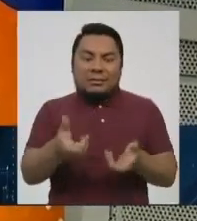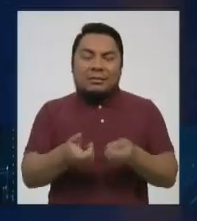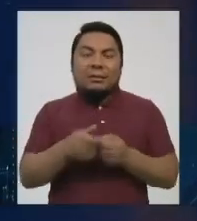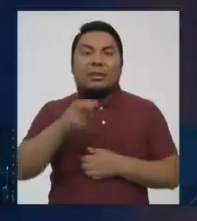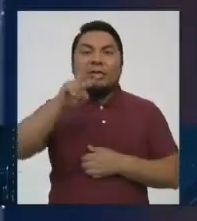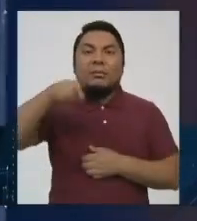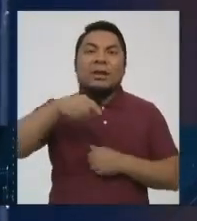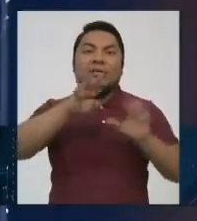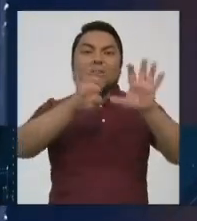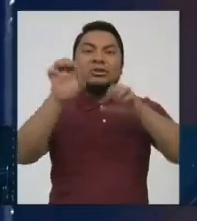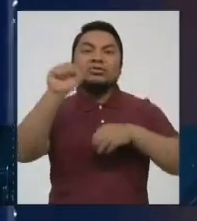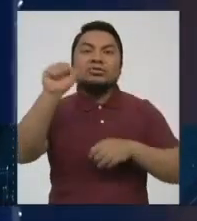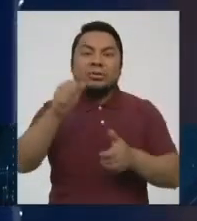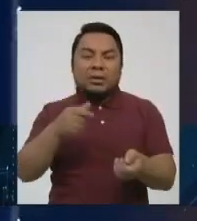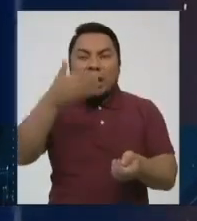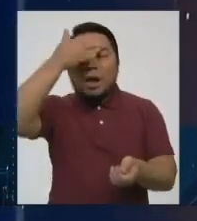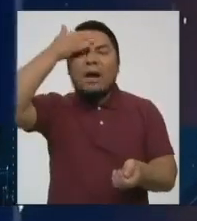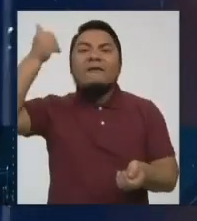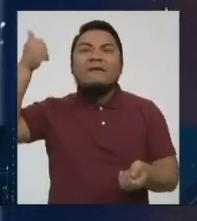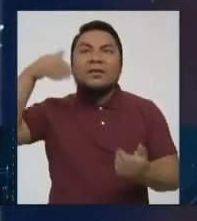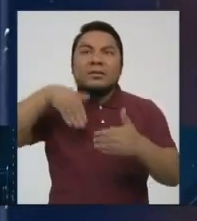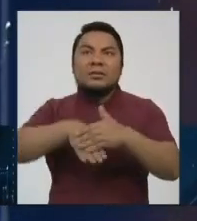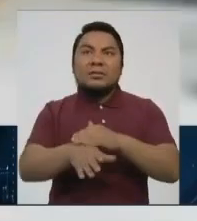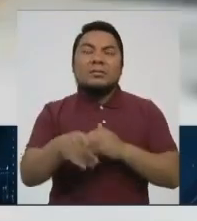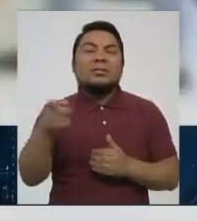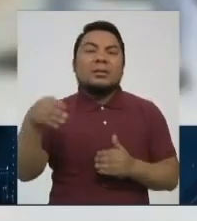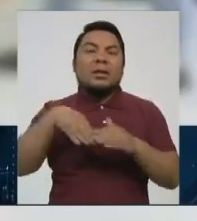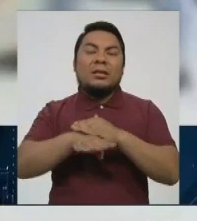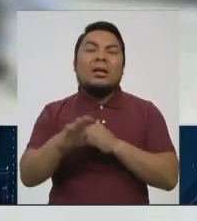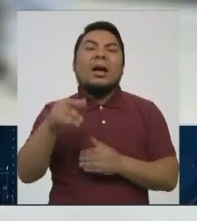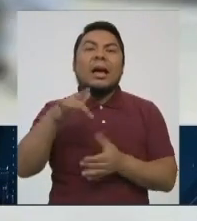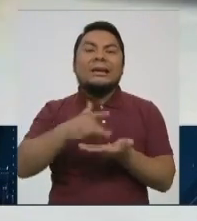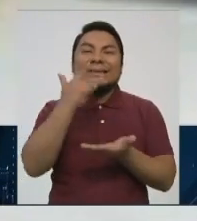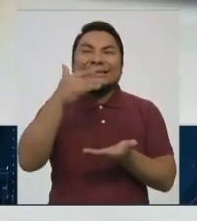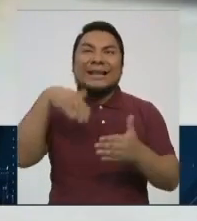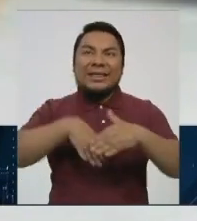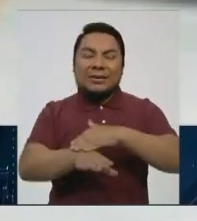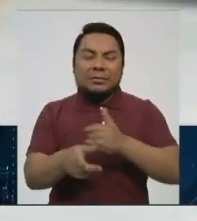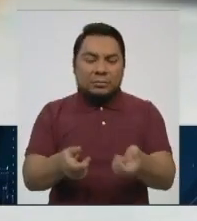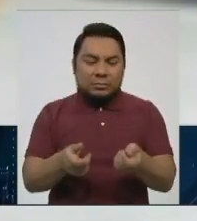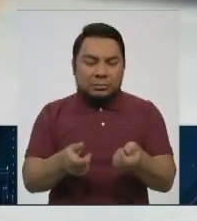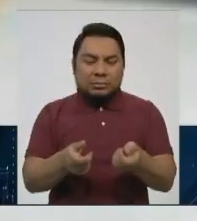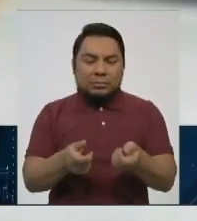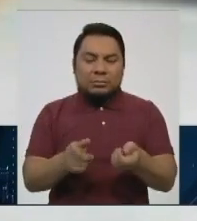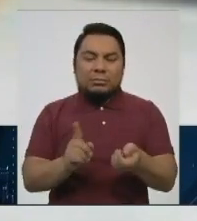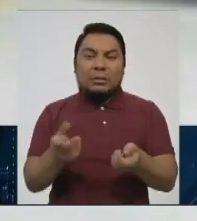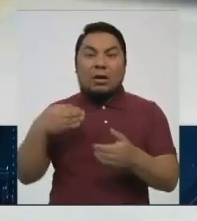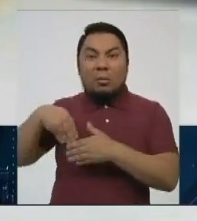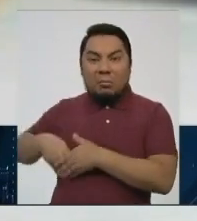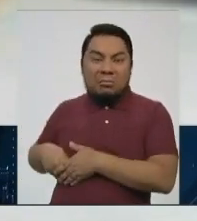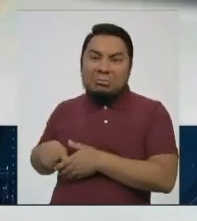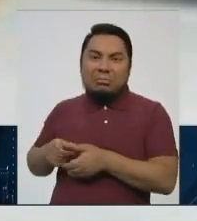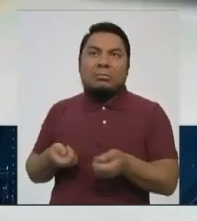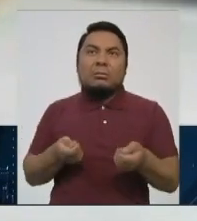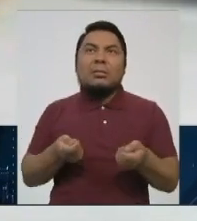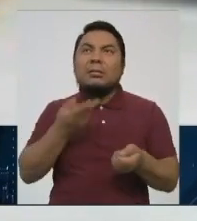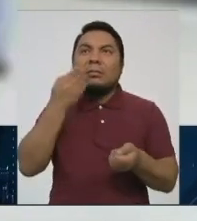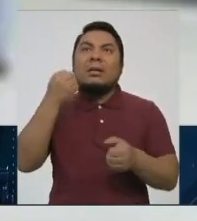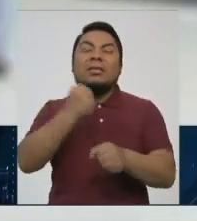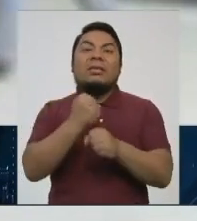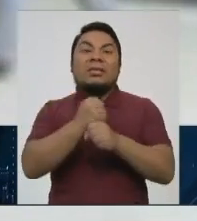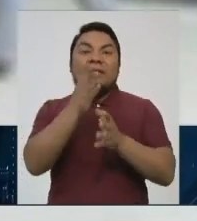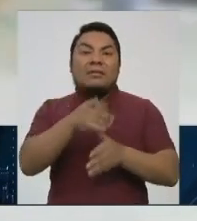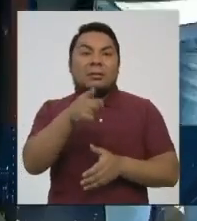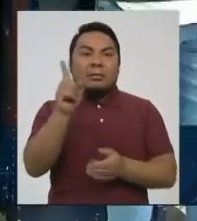2.900 soles olvidados en un cajero dentro de una botica. Sin embargo, decidió obrar bien y reportó el hallazgo a los trabajadores